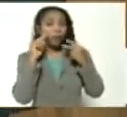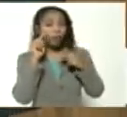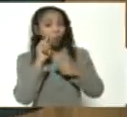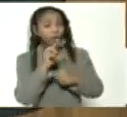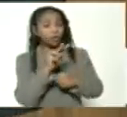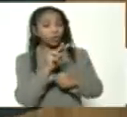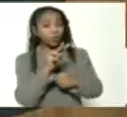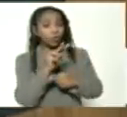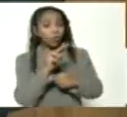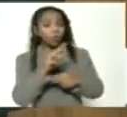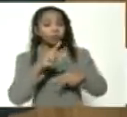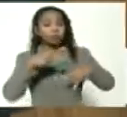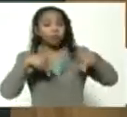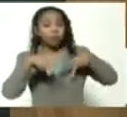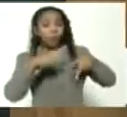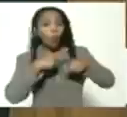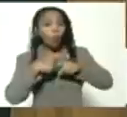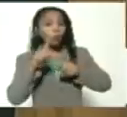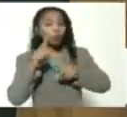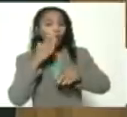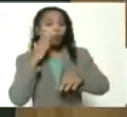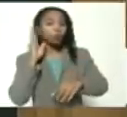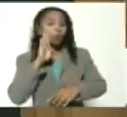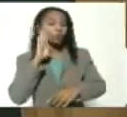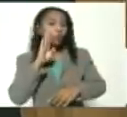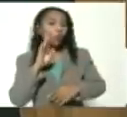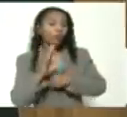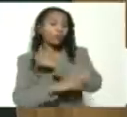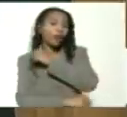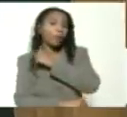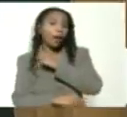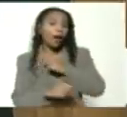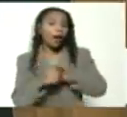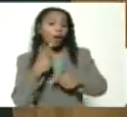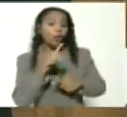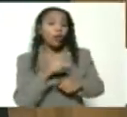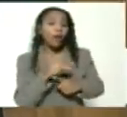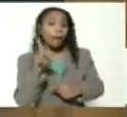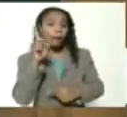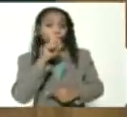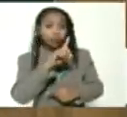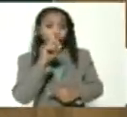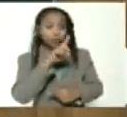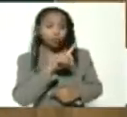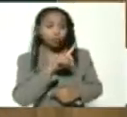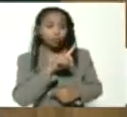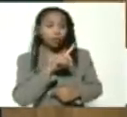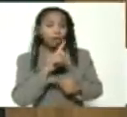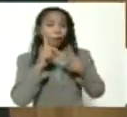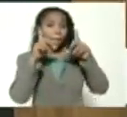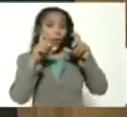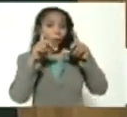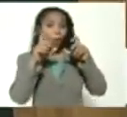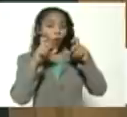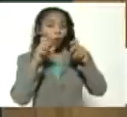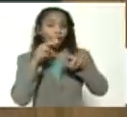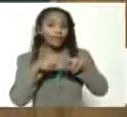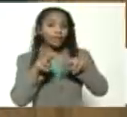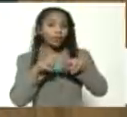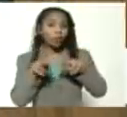la cohabitación con otros delitos, como por ejemplo el de la prostitución y el de la pornografía infantil.